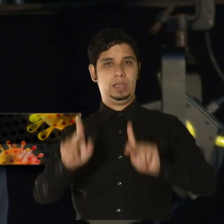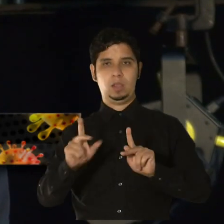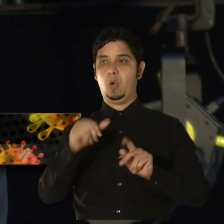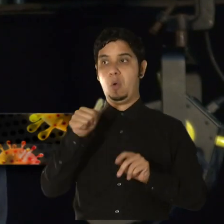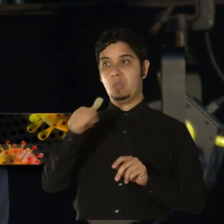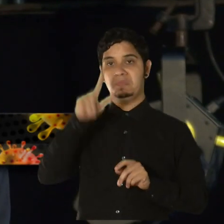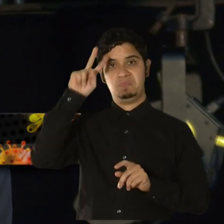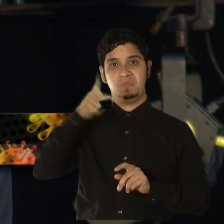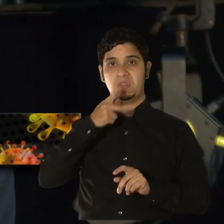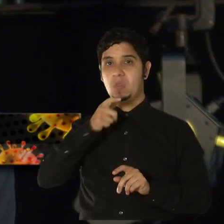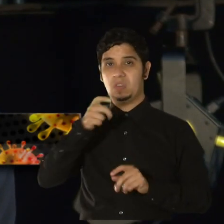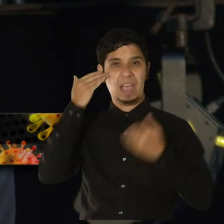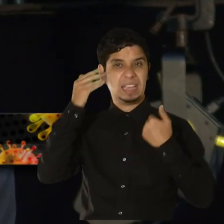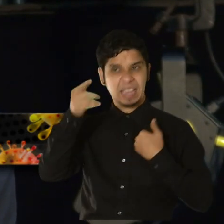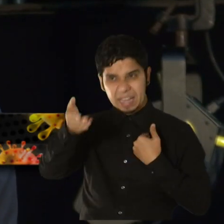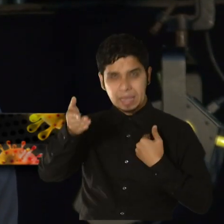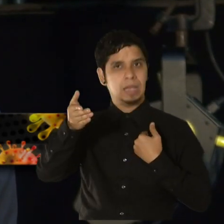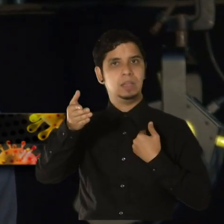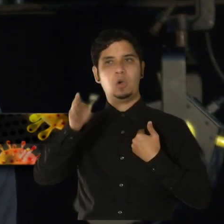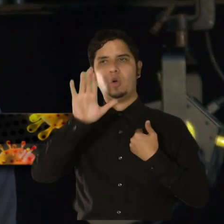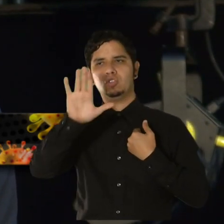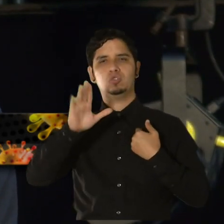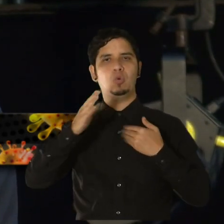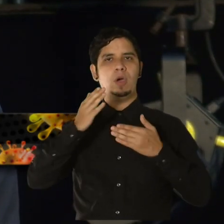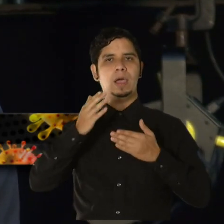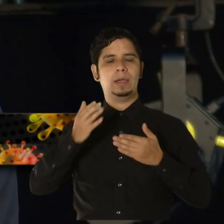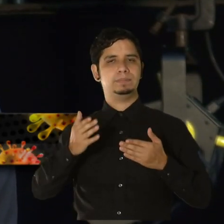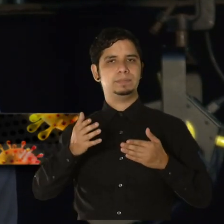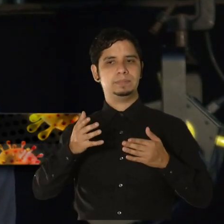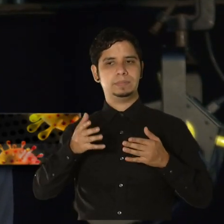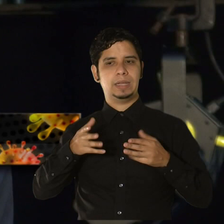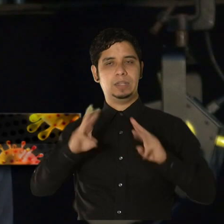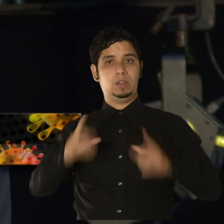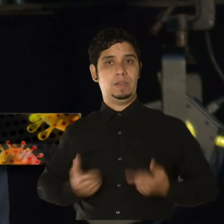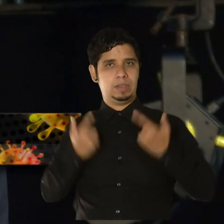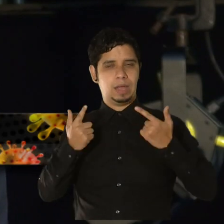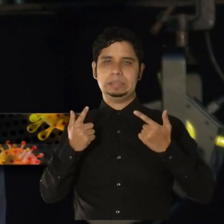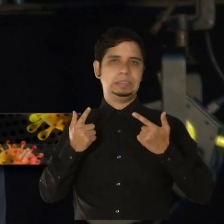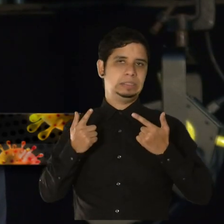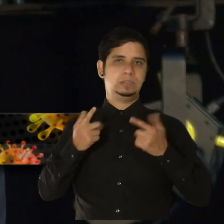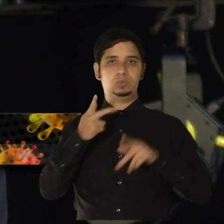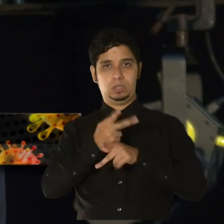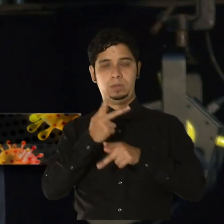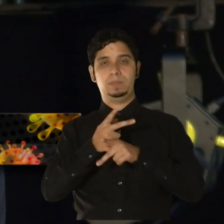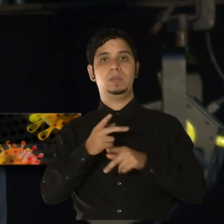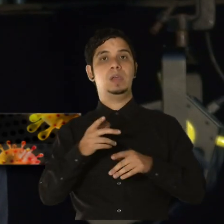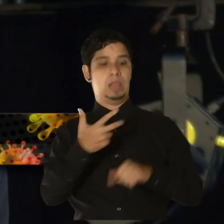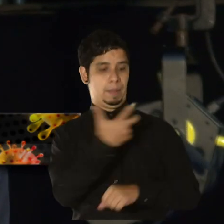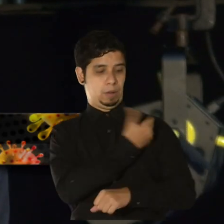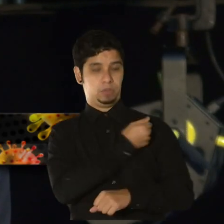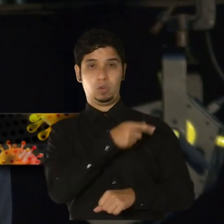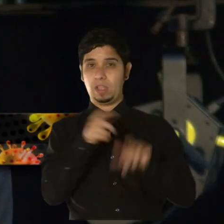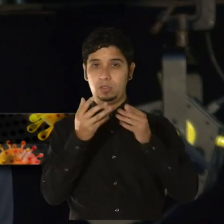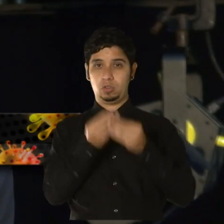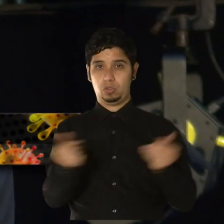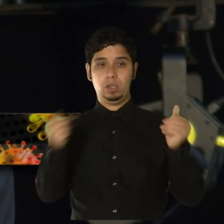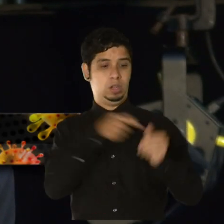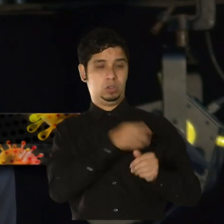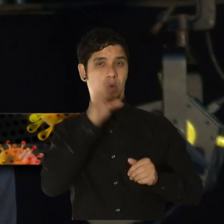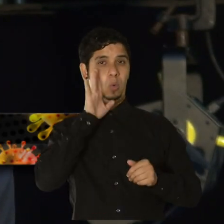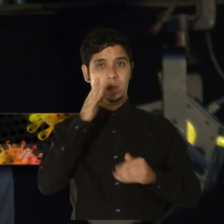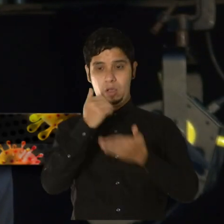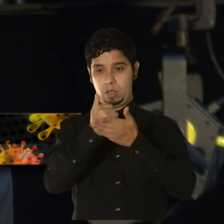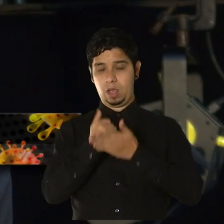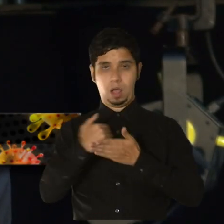conozca cómo es su diario vivir. La vacunación es una de las soluciones a esto. Es lo que nos va a ayudar a